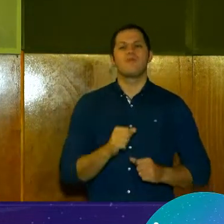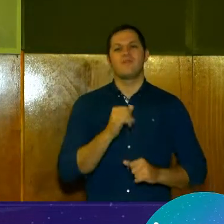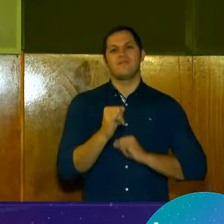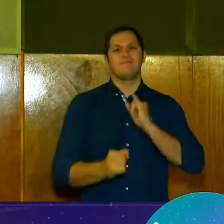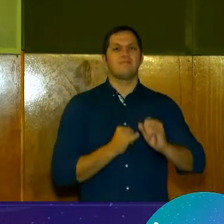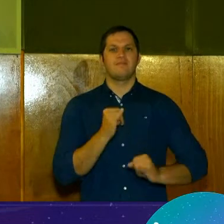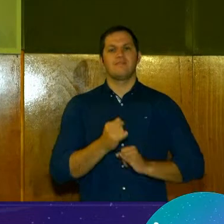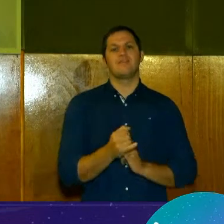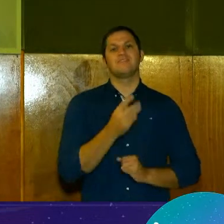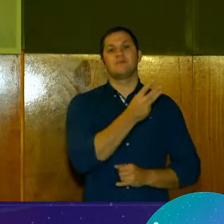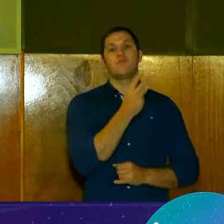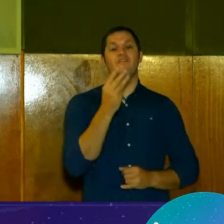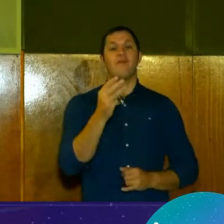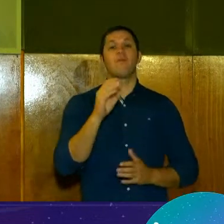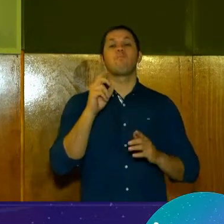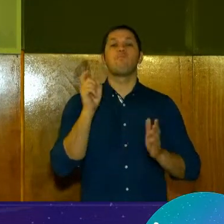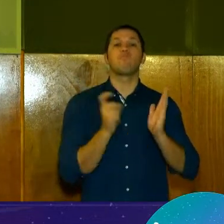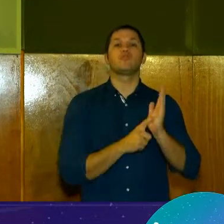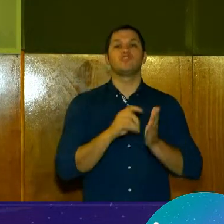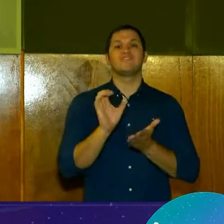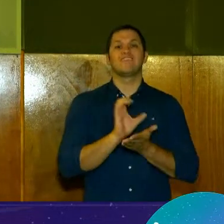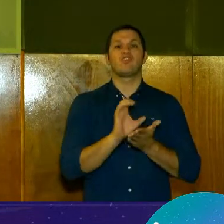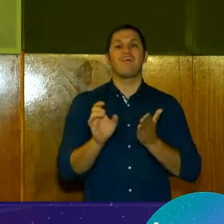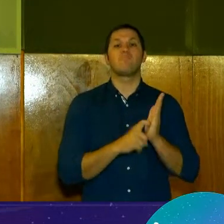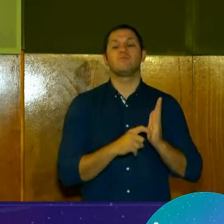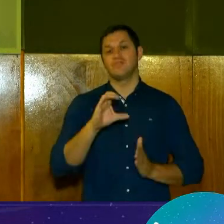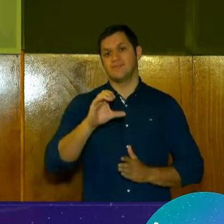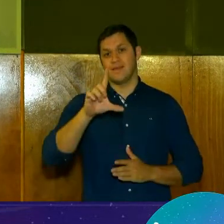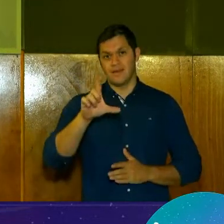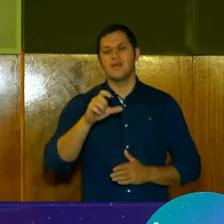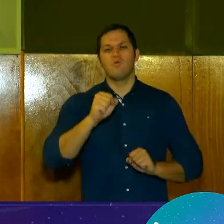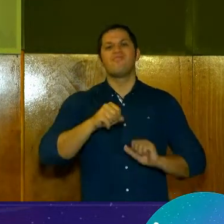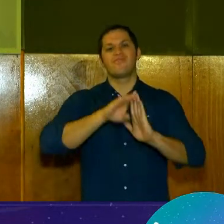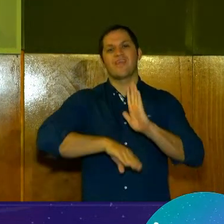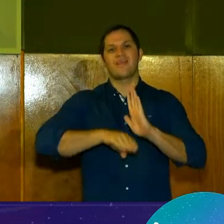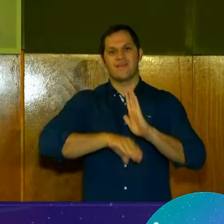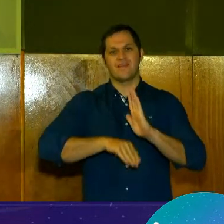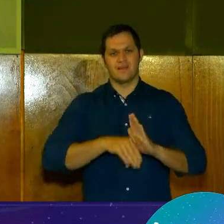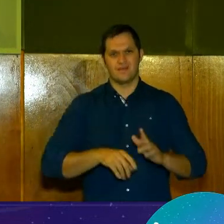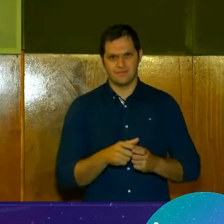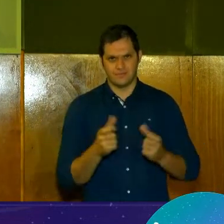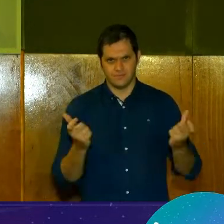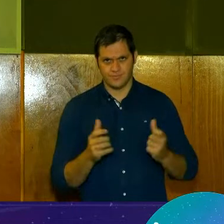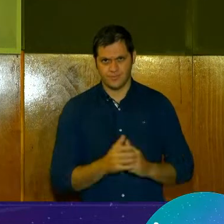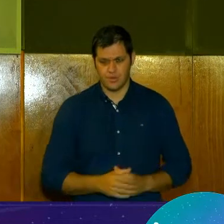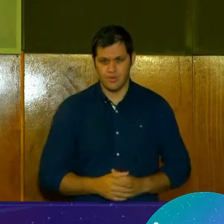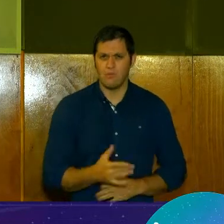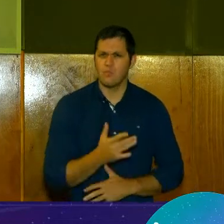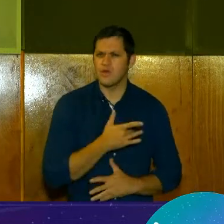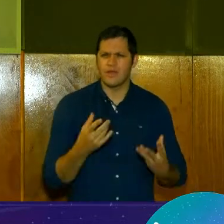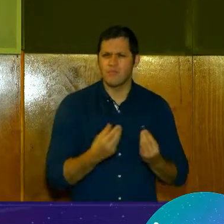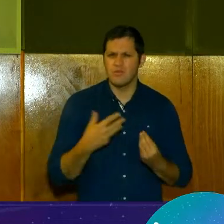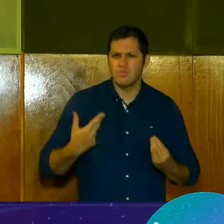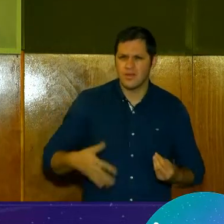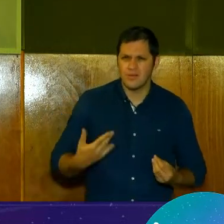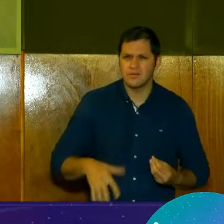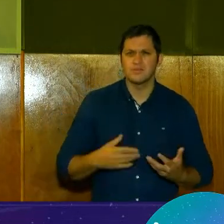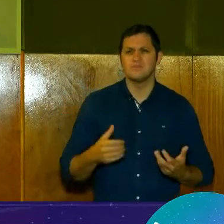que no lo tiene pero nadie punto cl la podemos tener de inmediato y su correo y a todos nos permite para que pueda estar